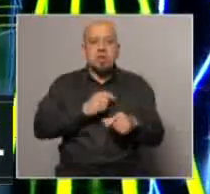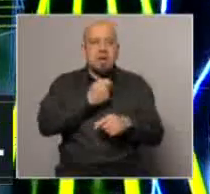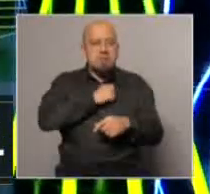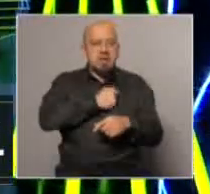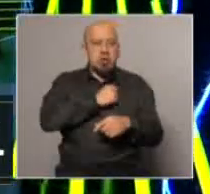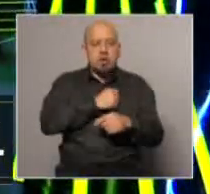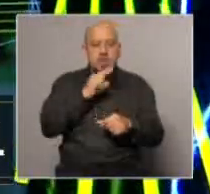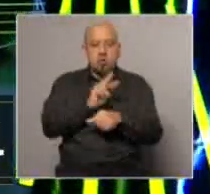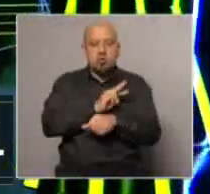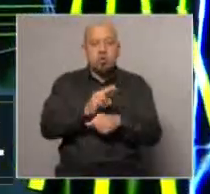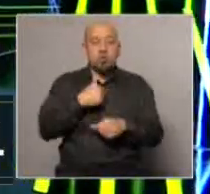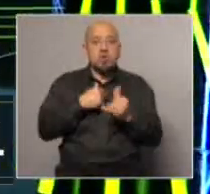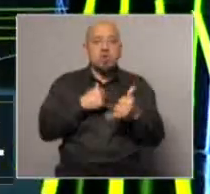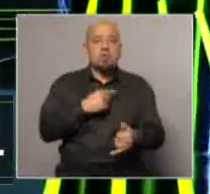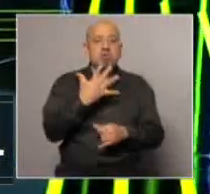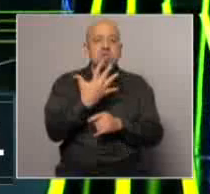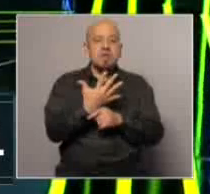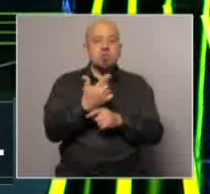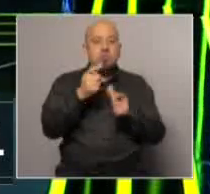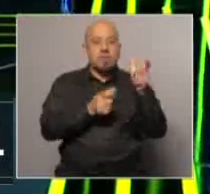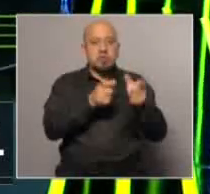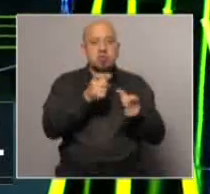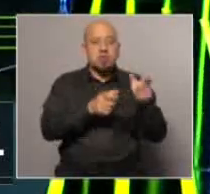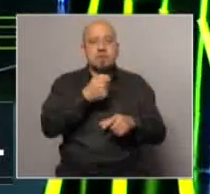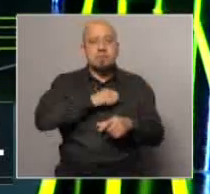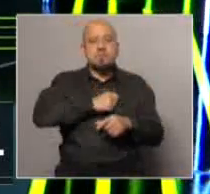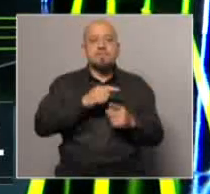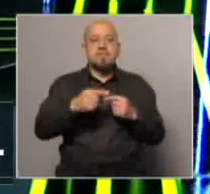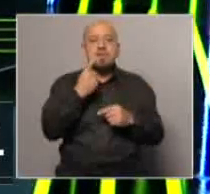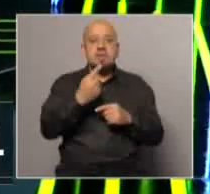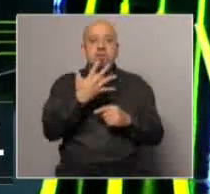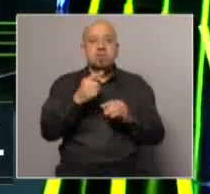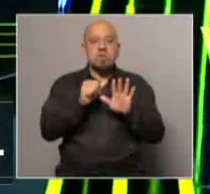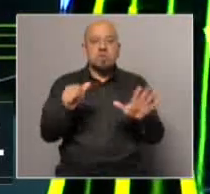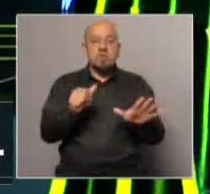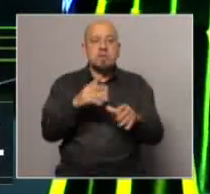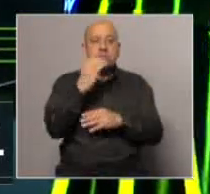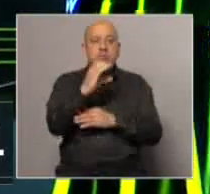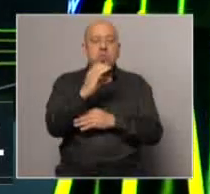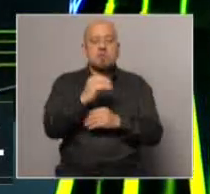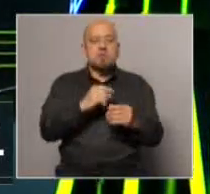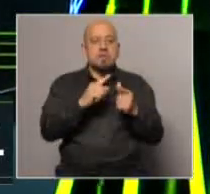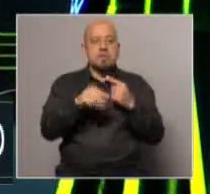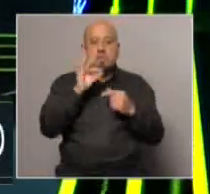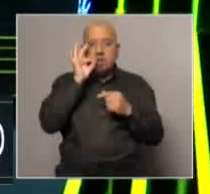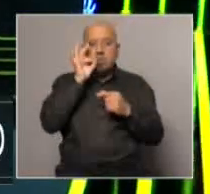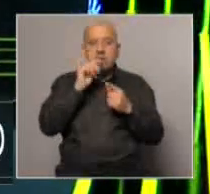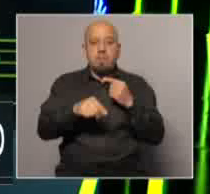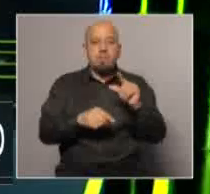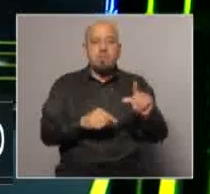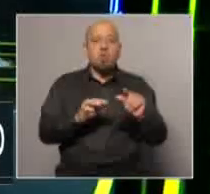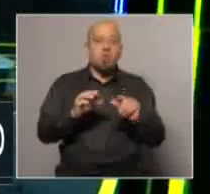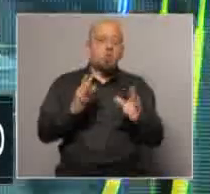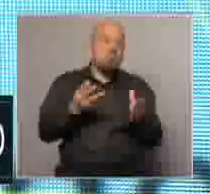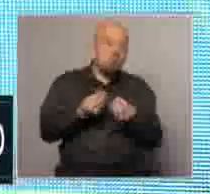fiscalización con 5 funcionarios y hay 156 clubes canábicos. Que lo de poco o mucho siempre